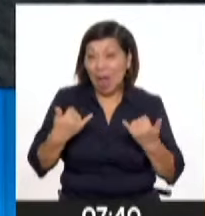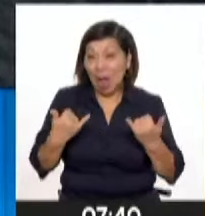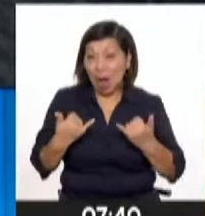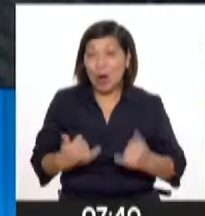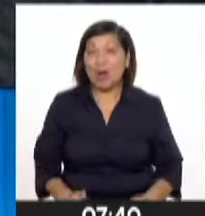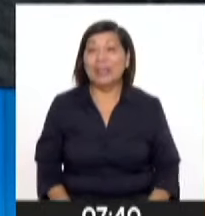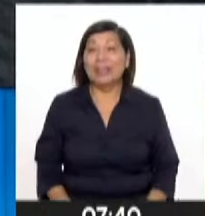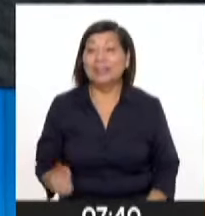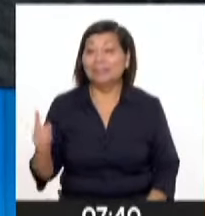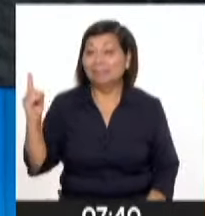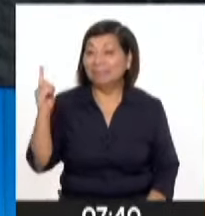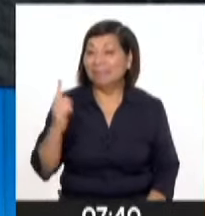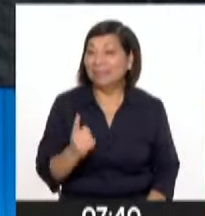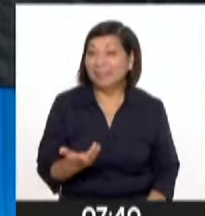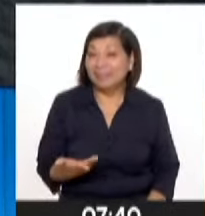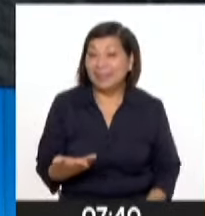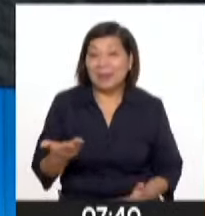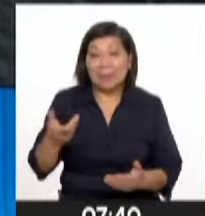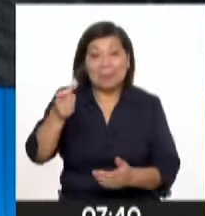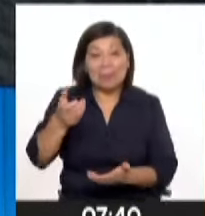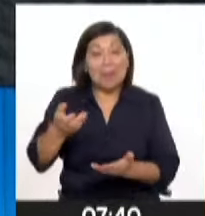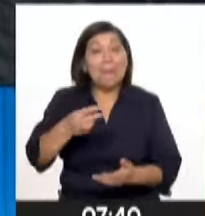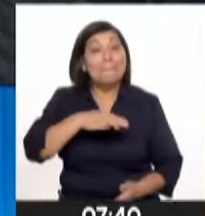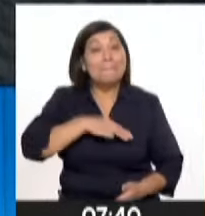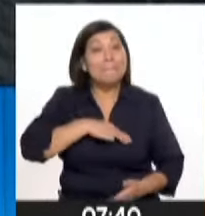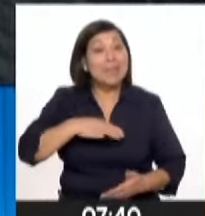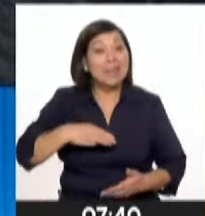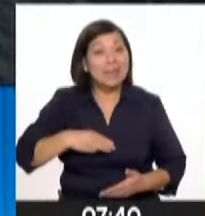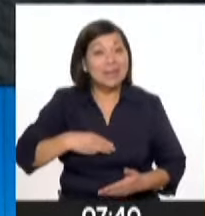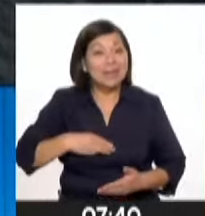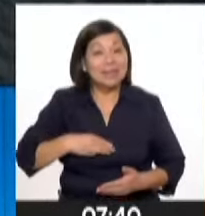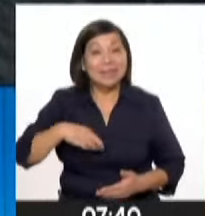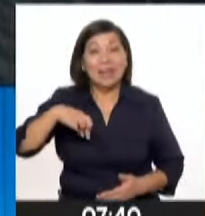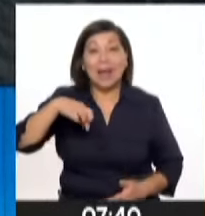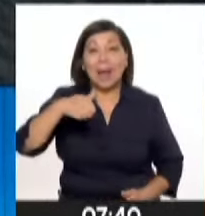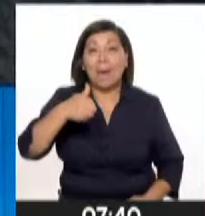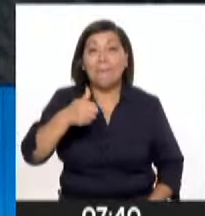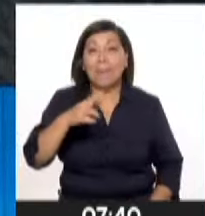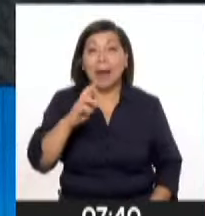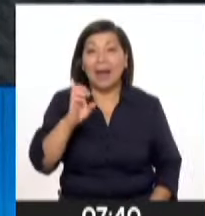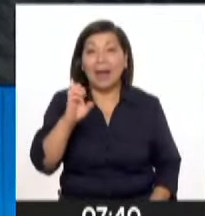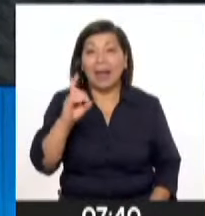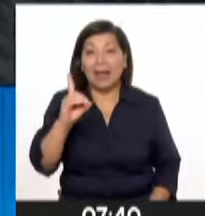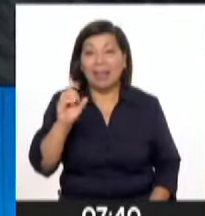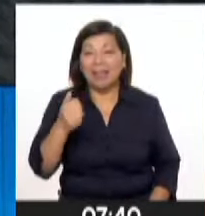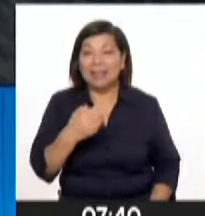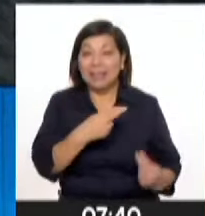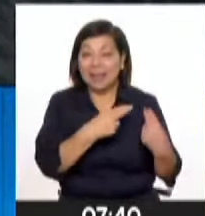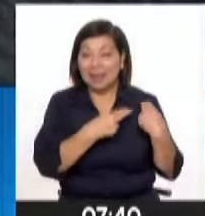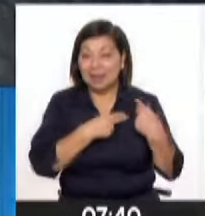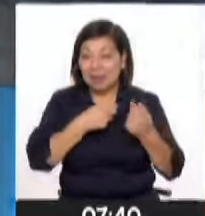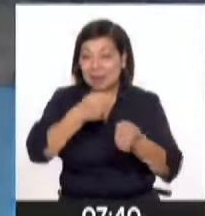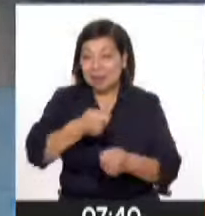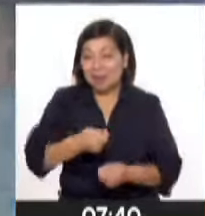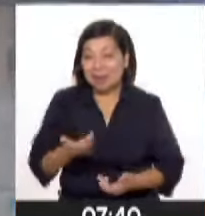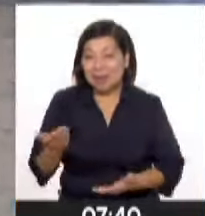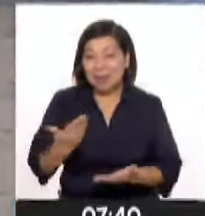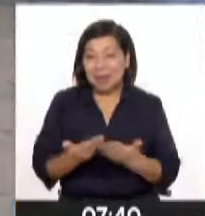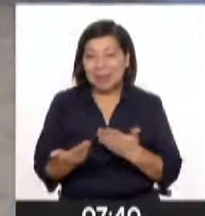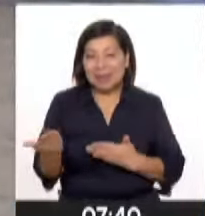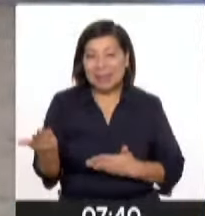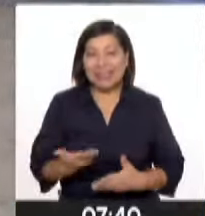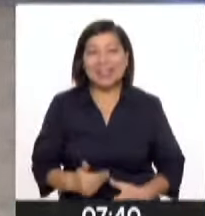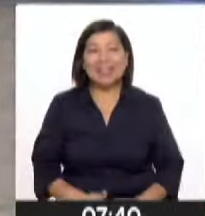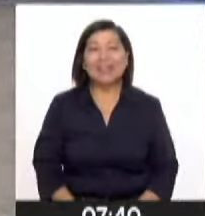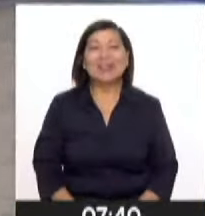En esta oportunidad nos acompaña la ministra Nelly Paredes, ministra de Desarrollo Agrario y Riego. Muchísimas gracias por acompañarnos,